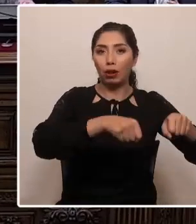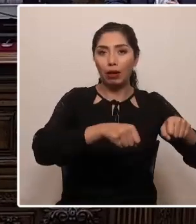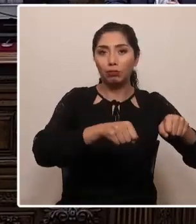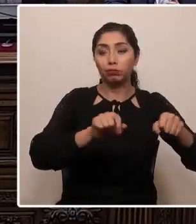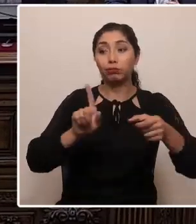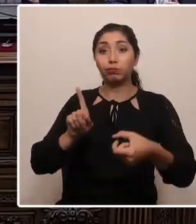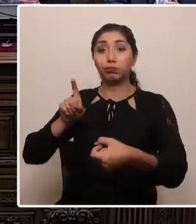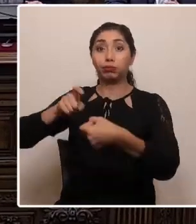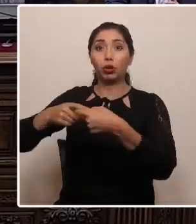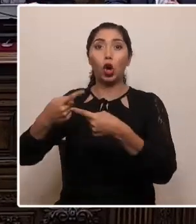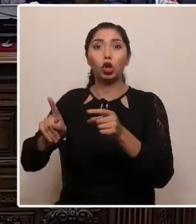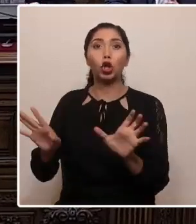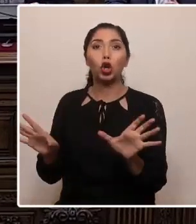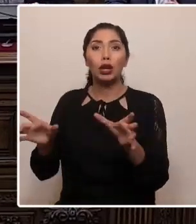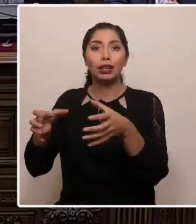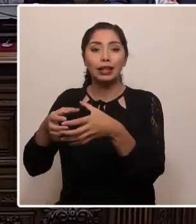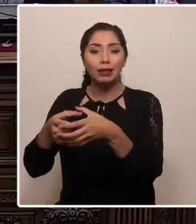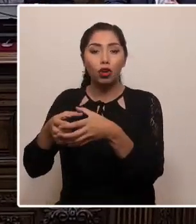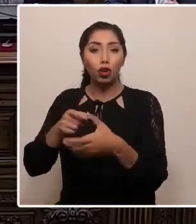conocimiento.